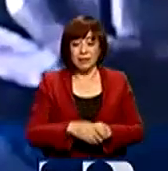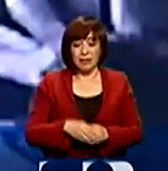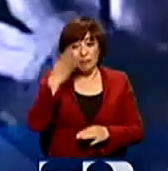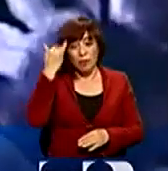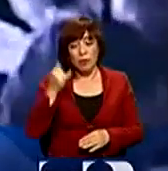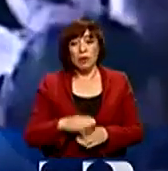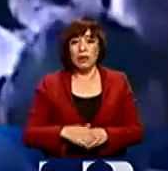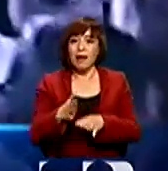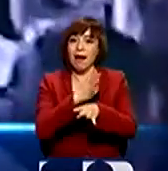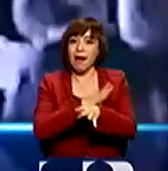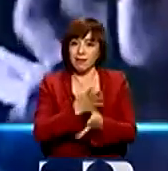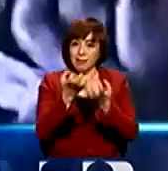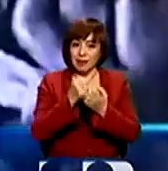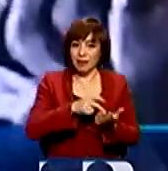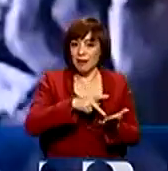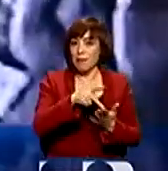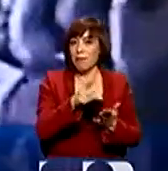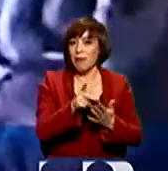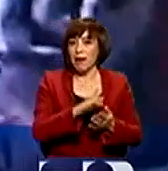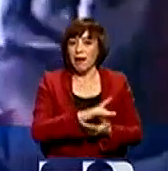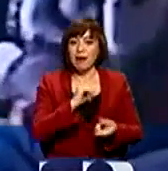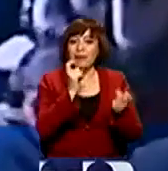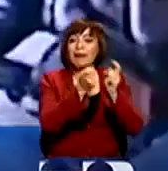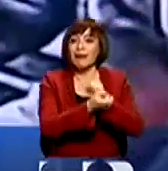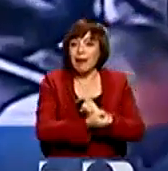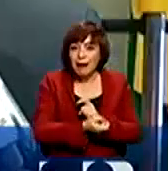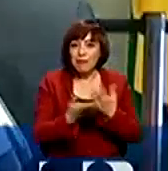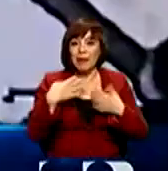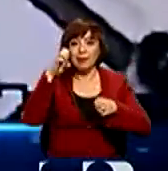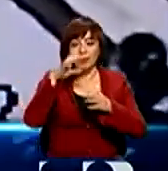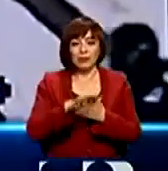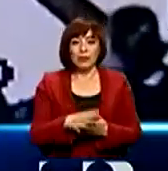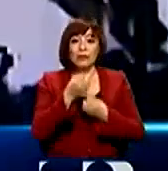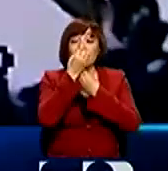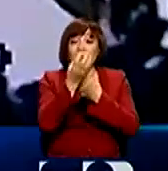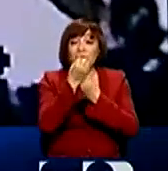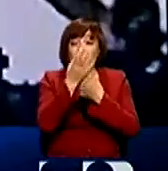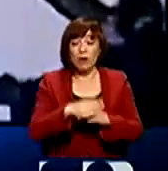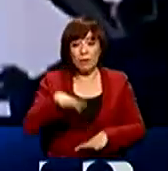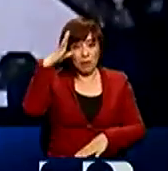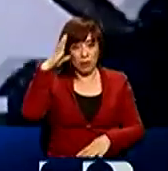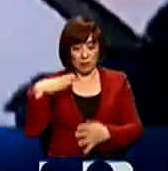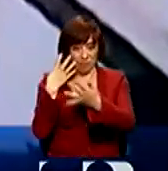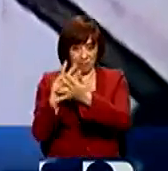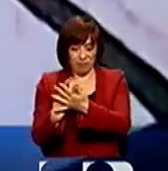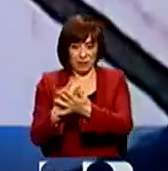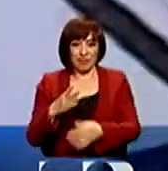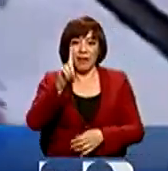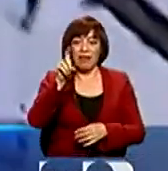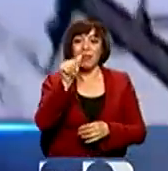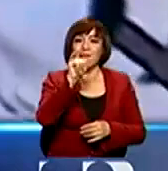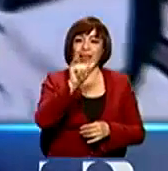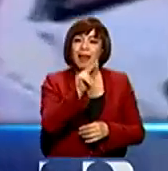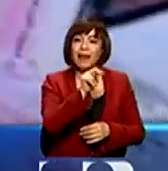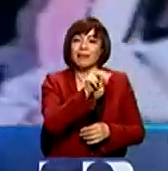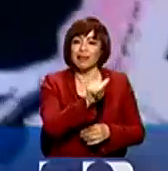presunto ofrecimiento de tráfico de influencias a la ex agente de inteligencia y procesada en el caso Balda, Diana Falcón. Su